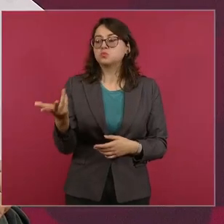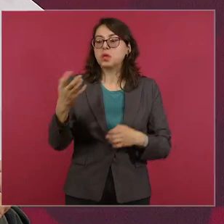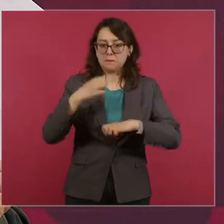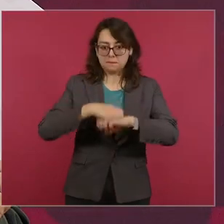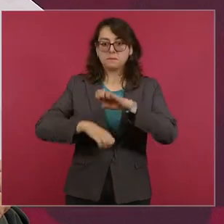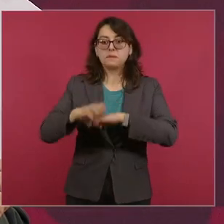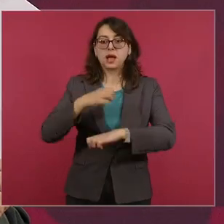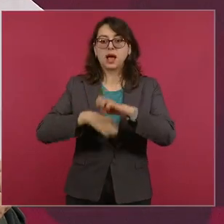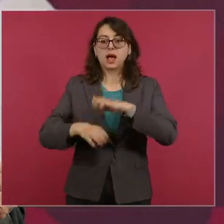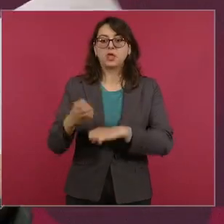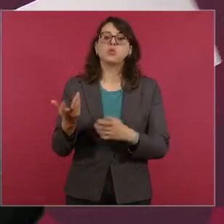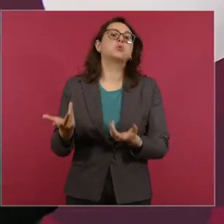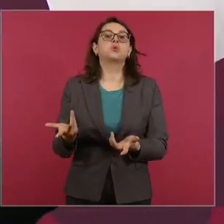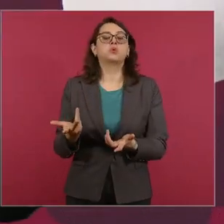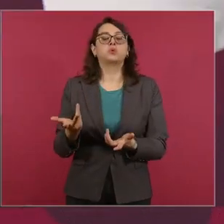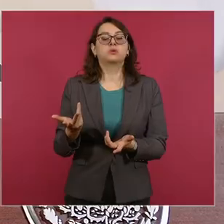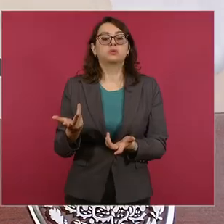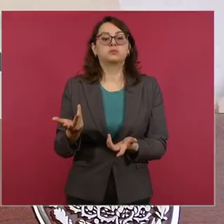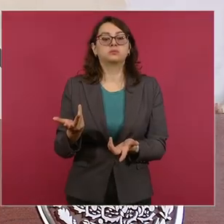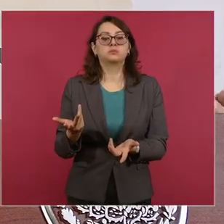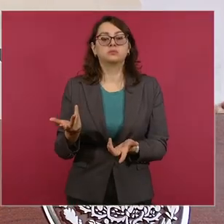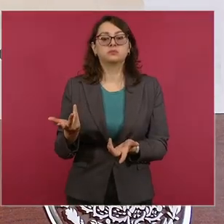que ojalá